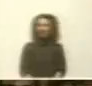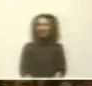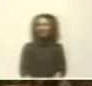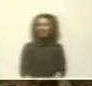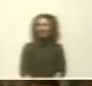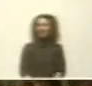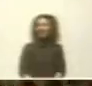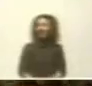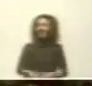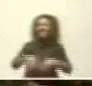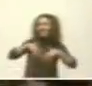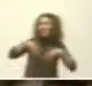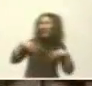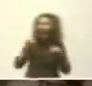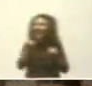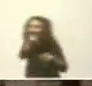¿Están entusiasmados?